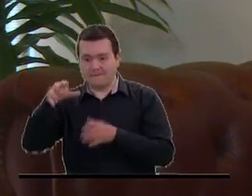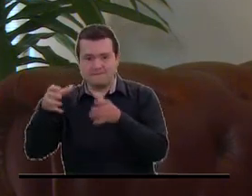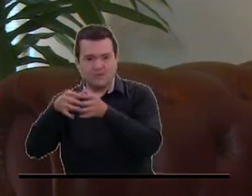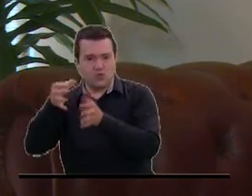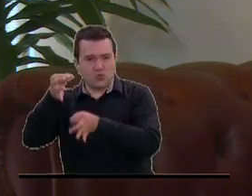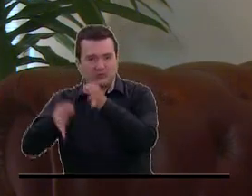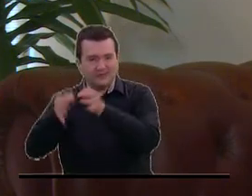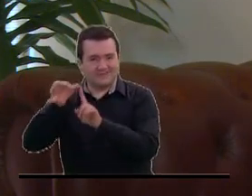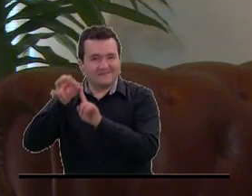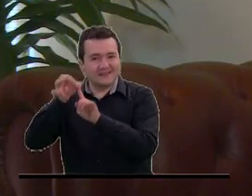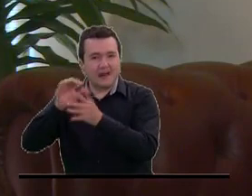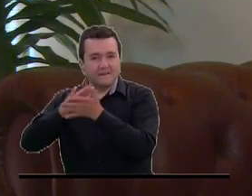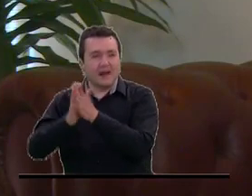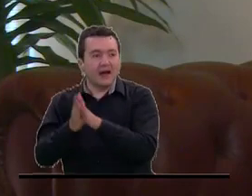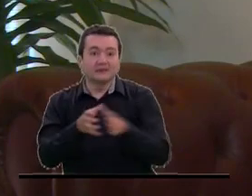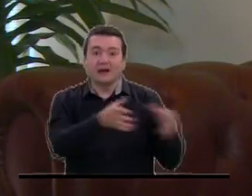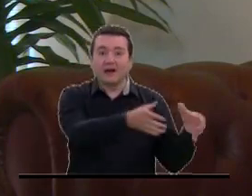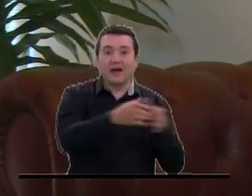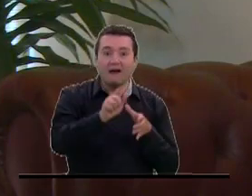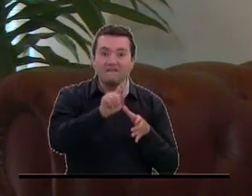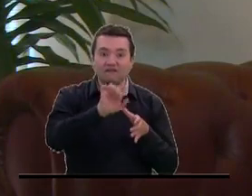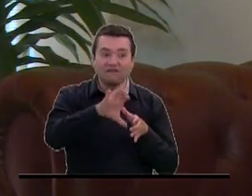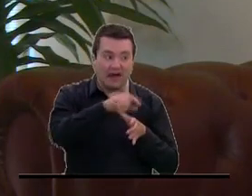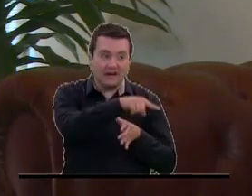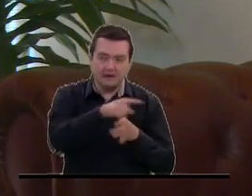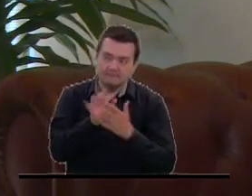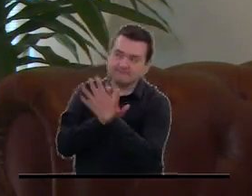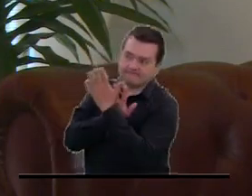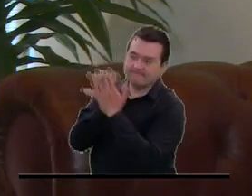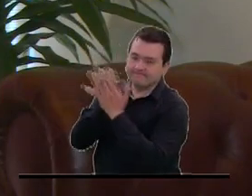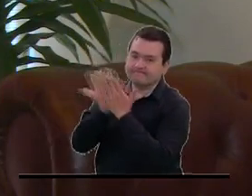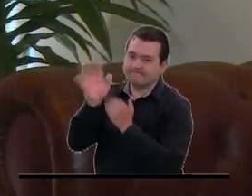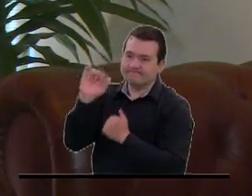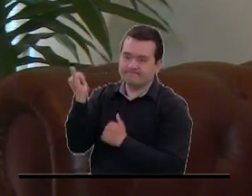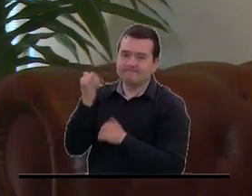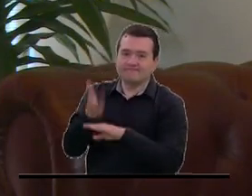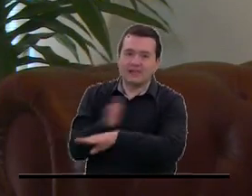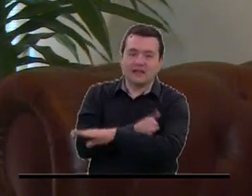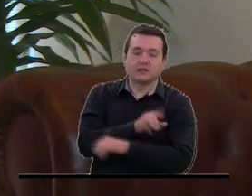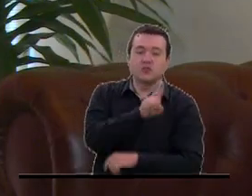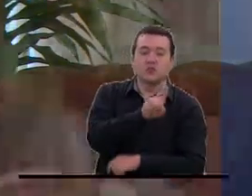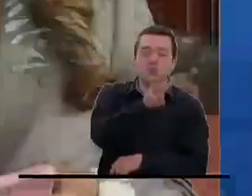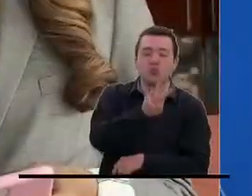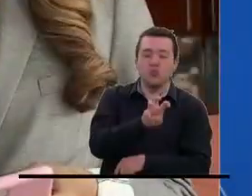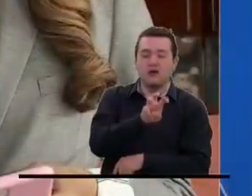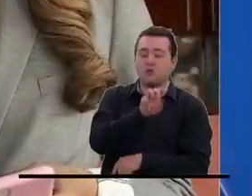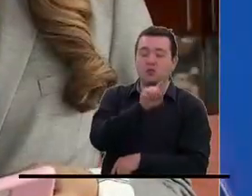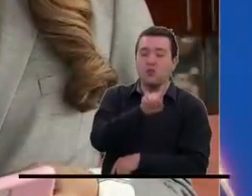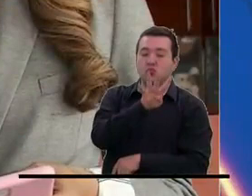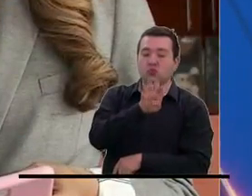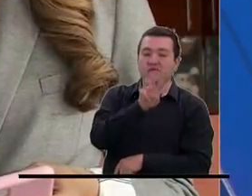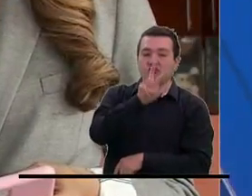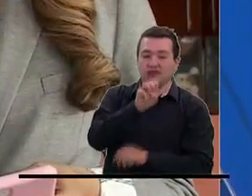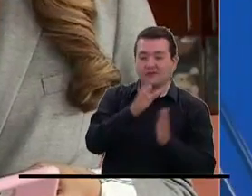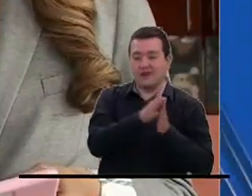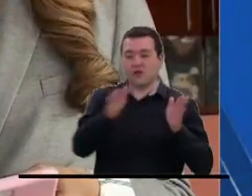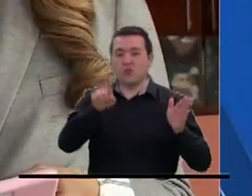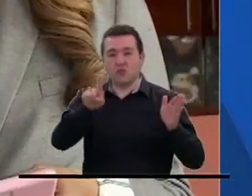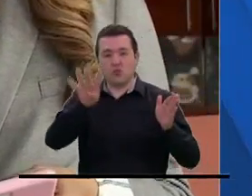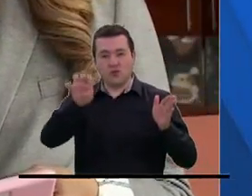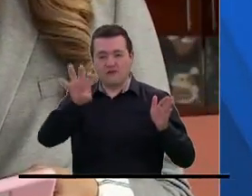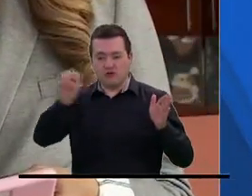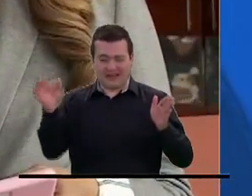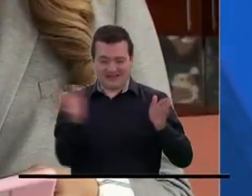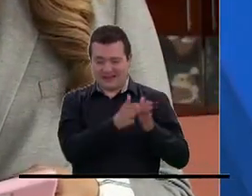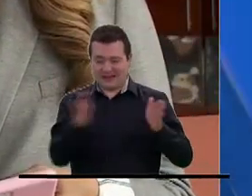sobre su vinculación a magnicidios ocurridos en las décadas de los 80 y los 90 en Colombia. Catalina Vargas, ¿qué más dice este documento de